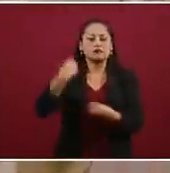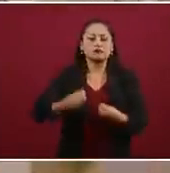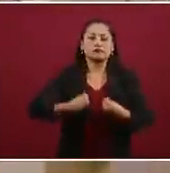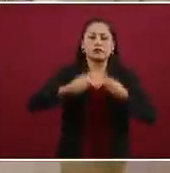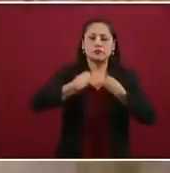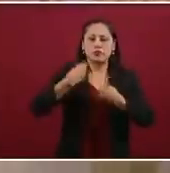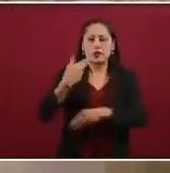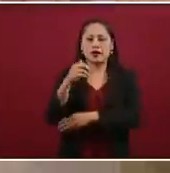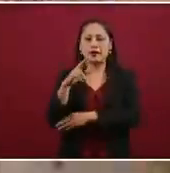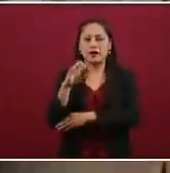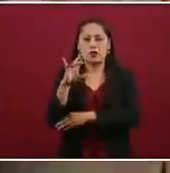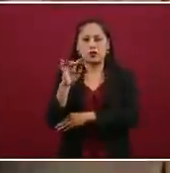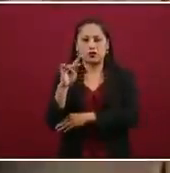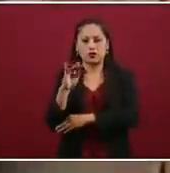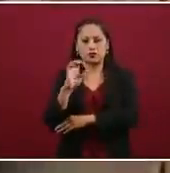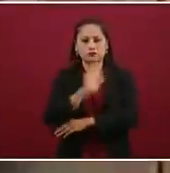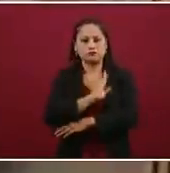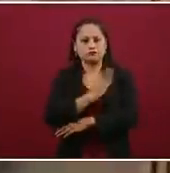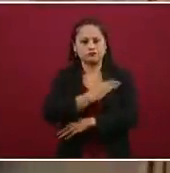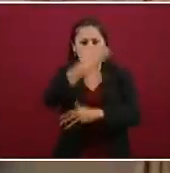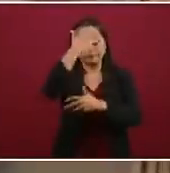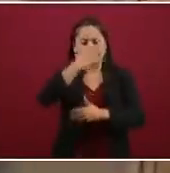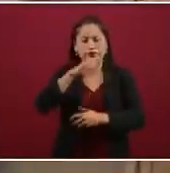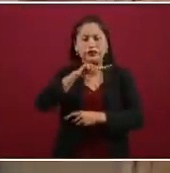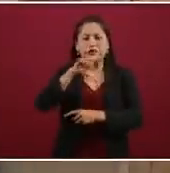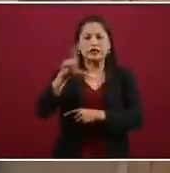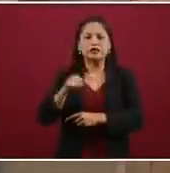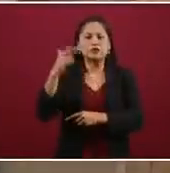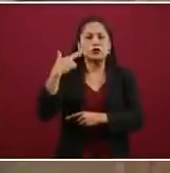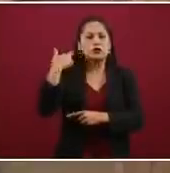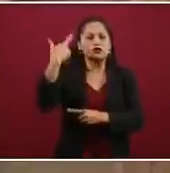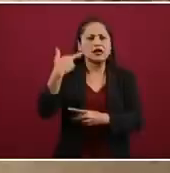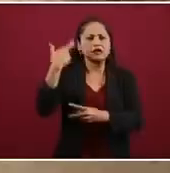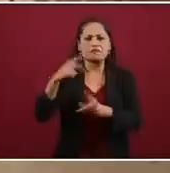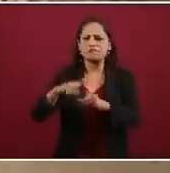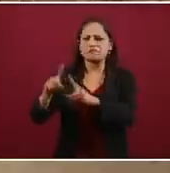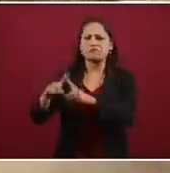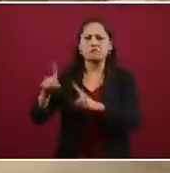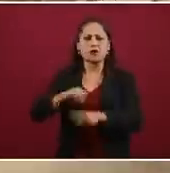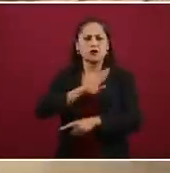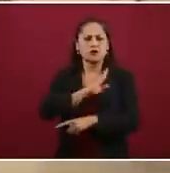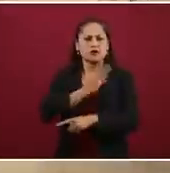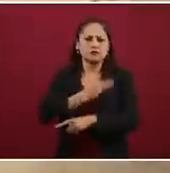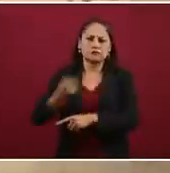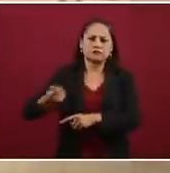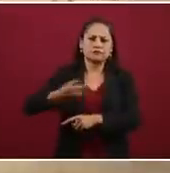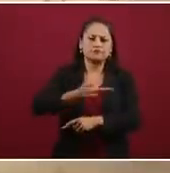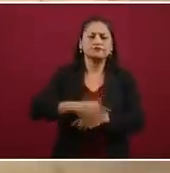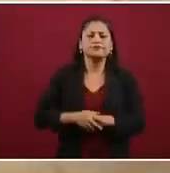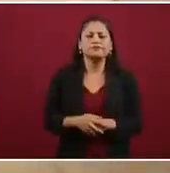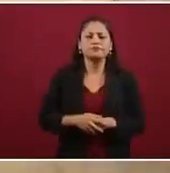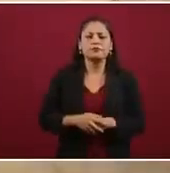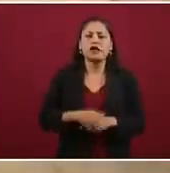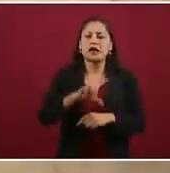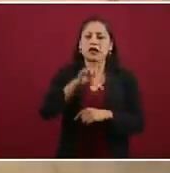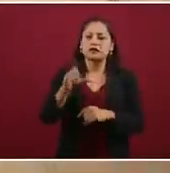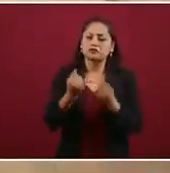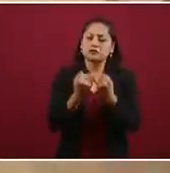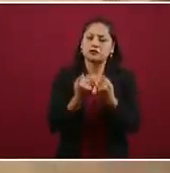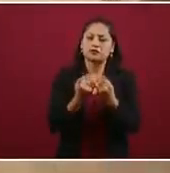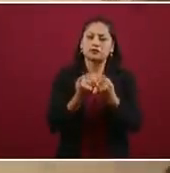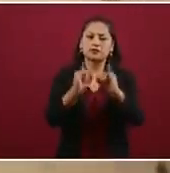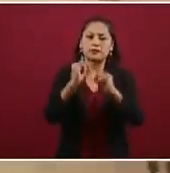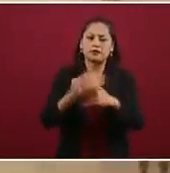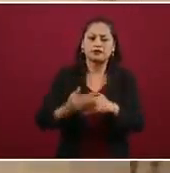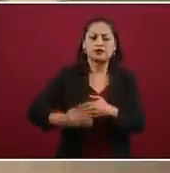y posteriormente de los virreyes de la Nueva España. Tras consumarse la independencia, fue sede de los tres